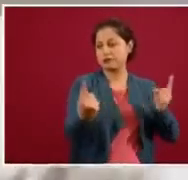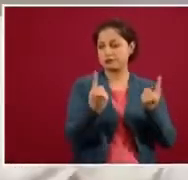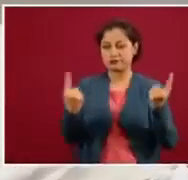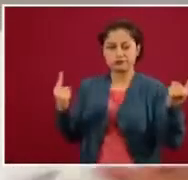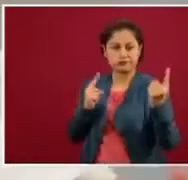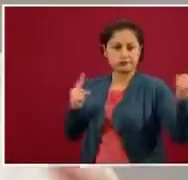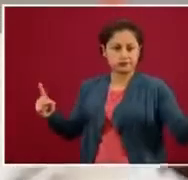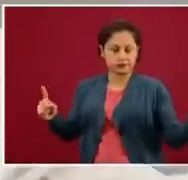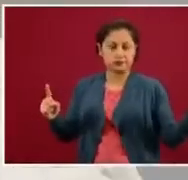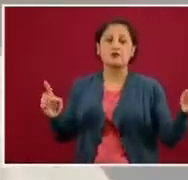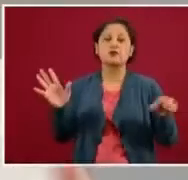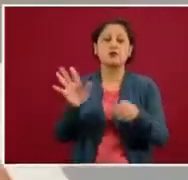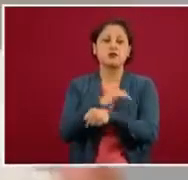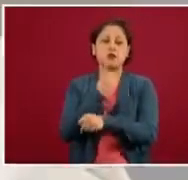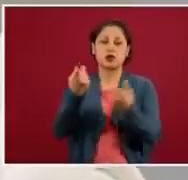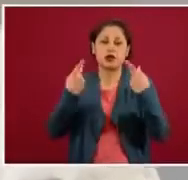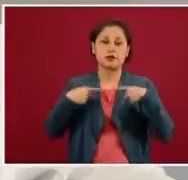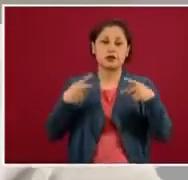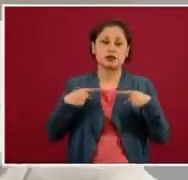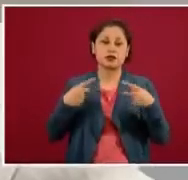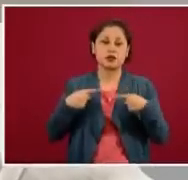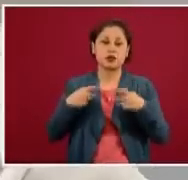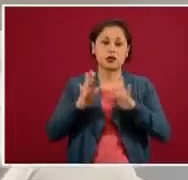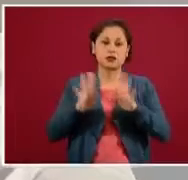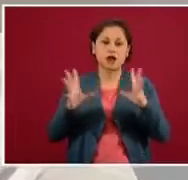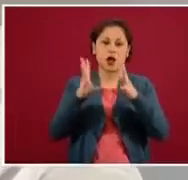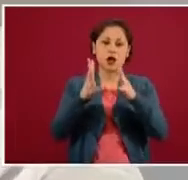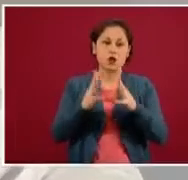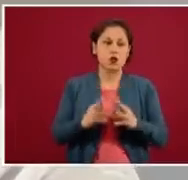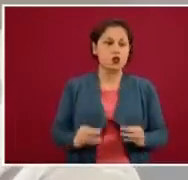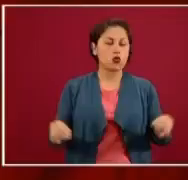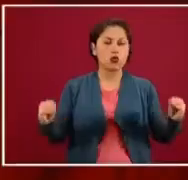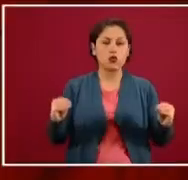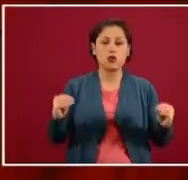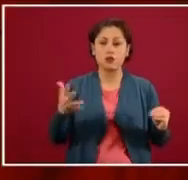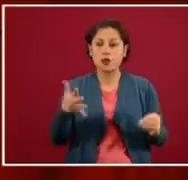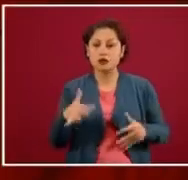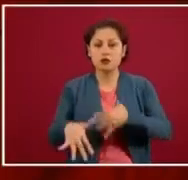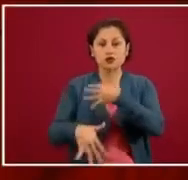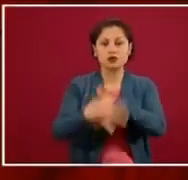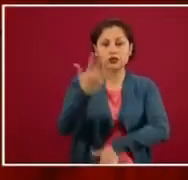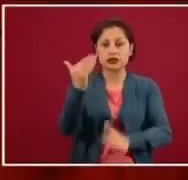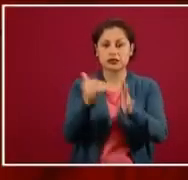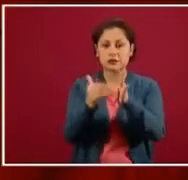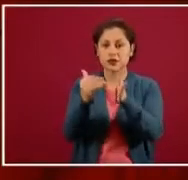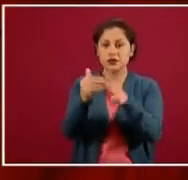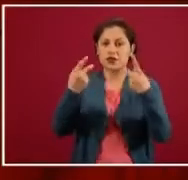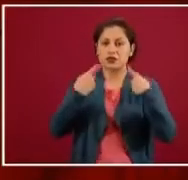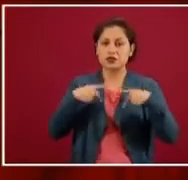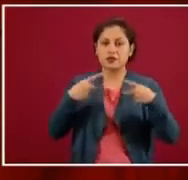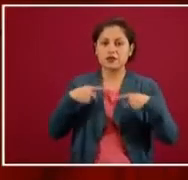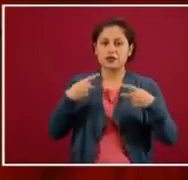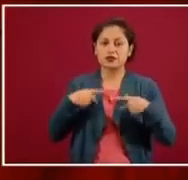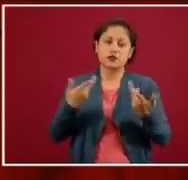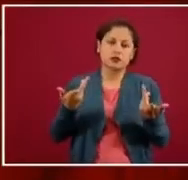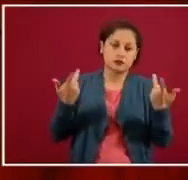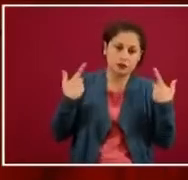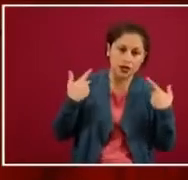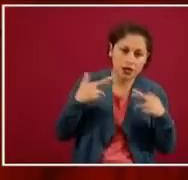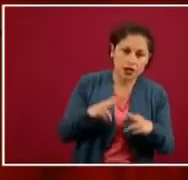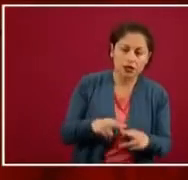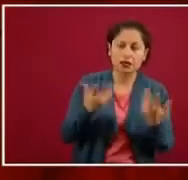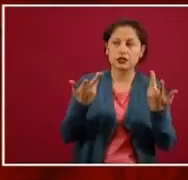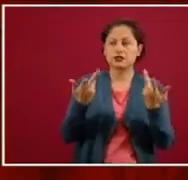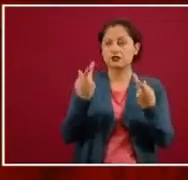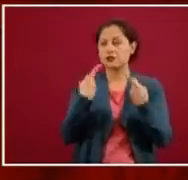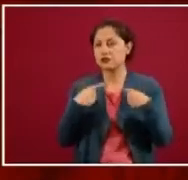otro se salieron de la circulación cerca de 15 millones de personas, todos los educandos, el personal que